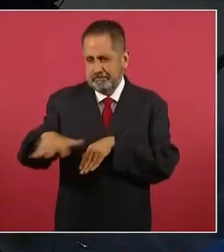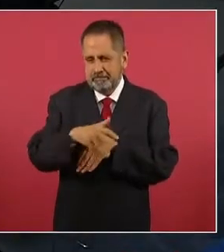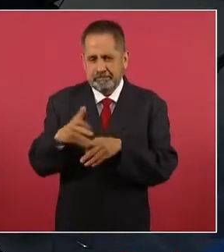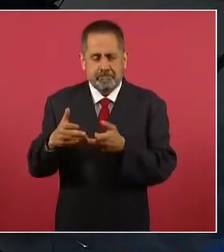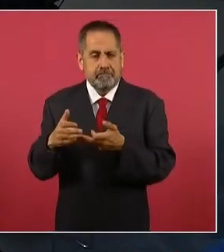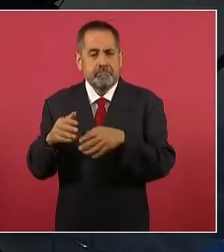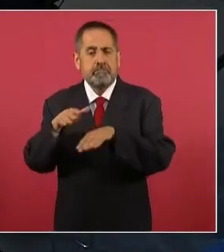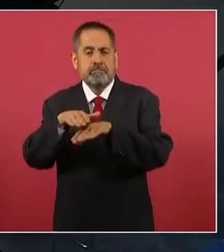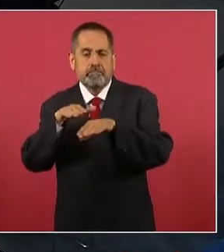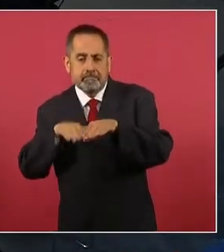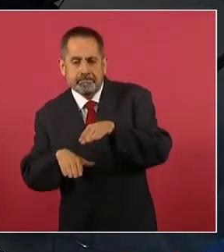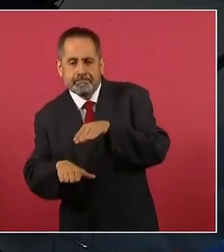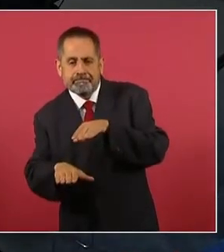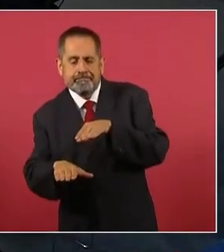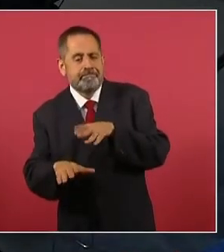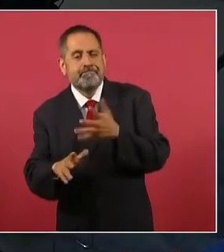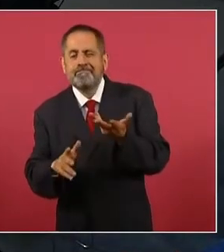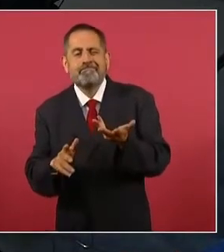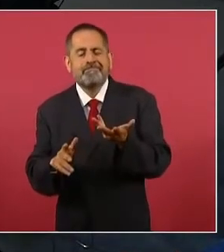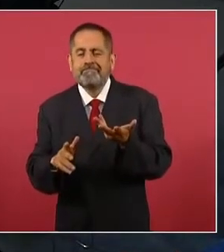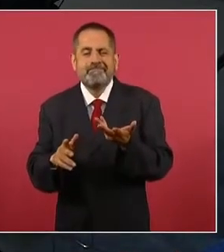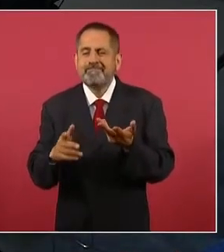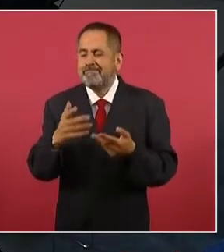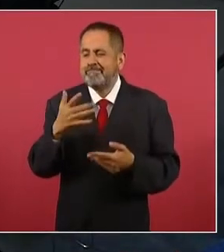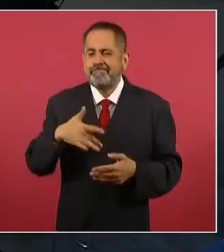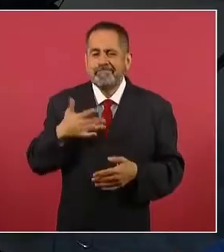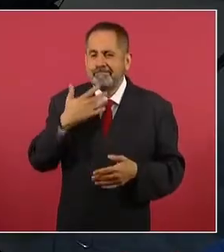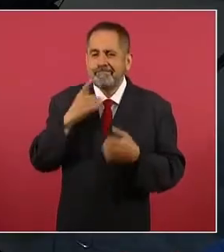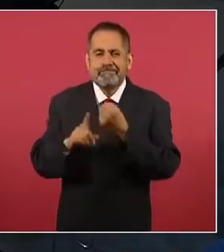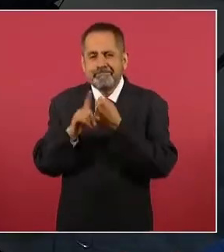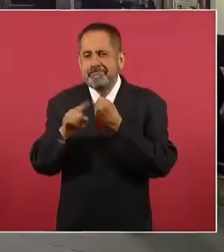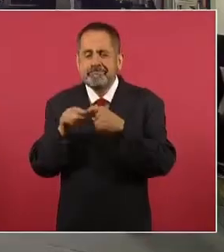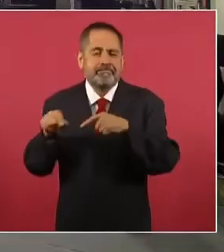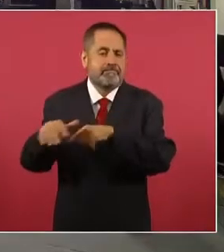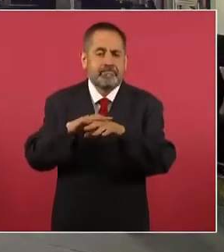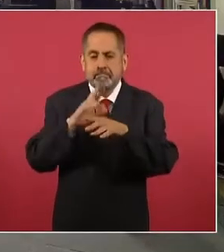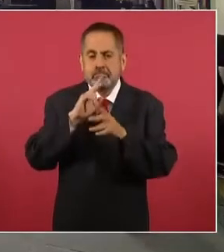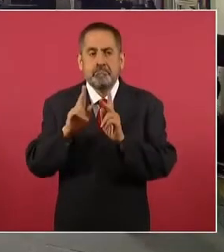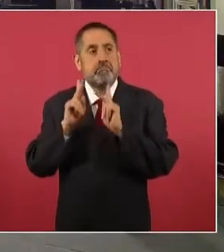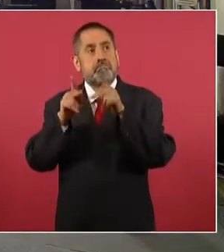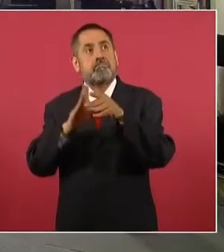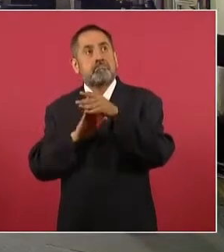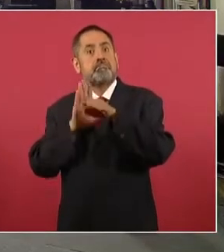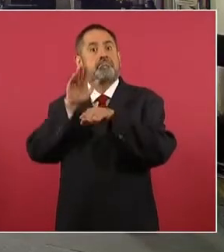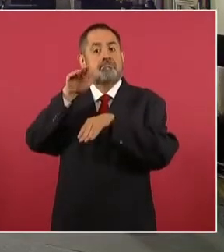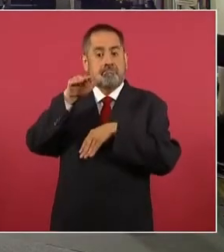va por abajo tendrían esa complicación de varios temas. De hecho, ahí hay